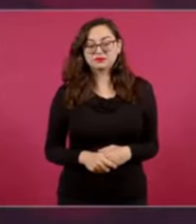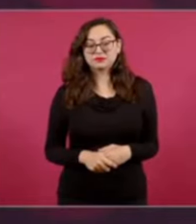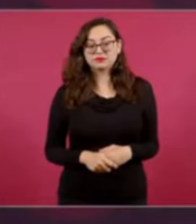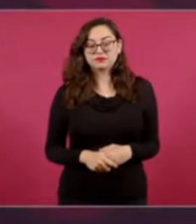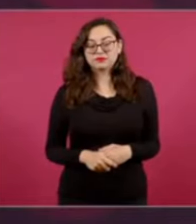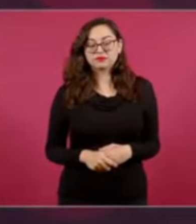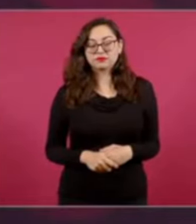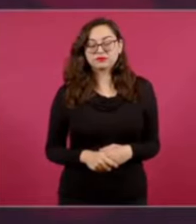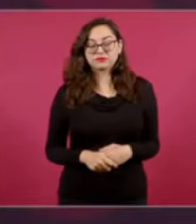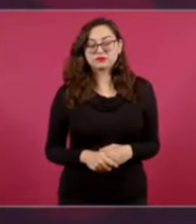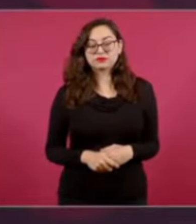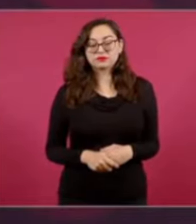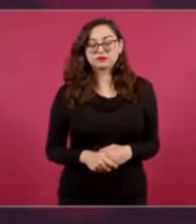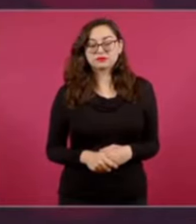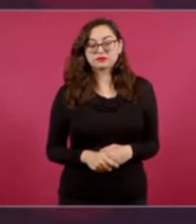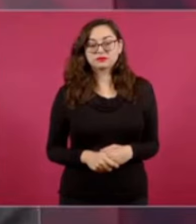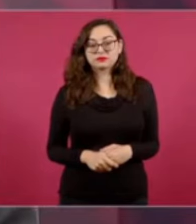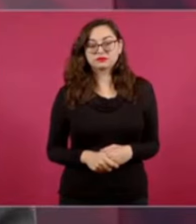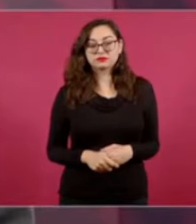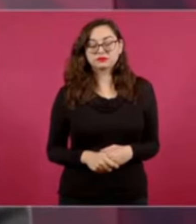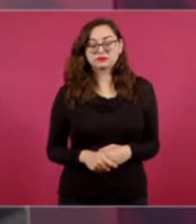Pero luego